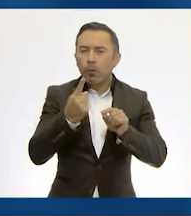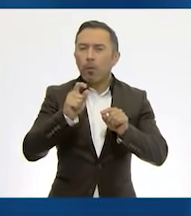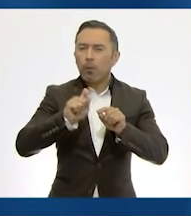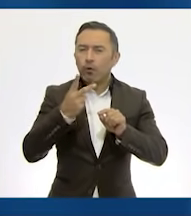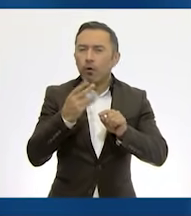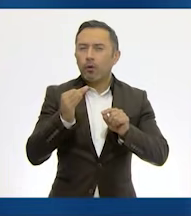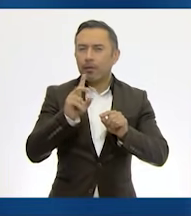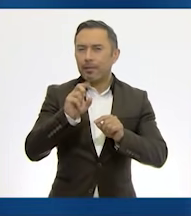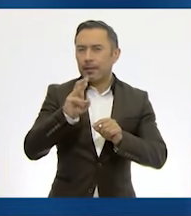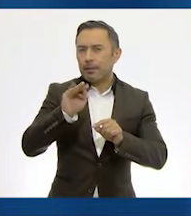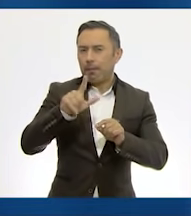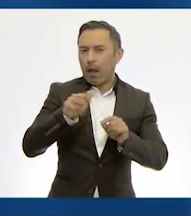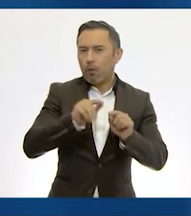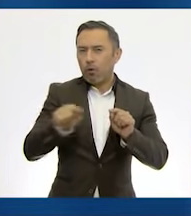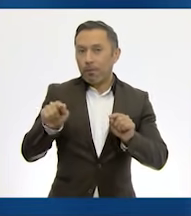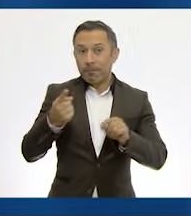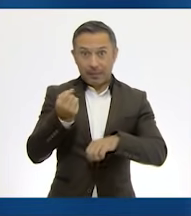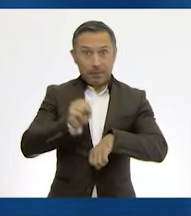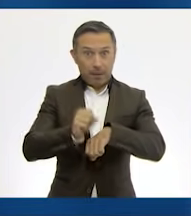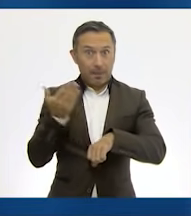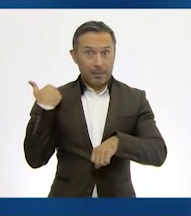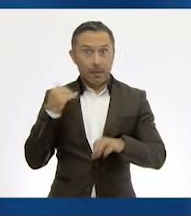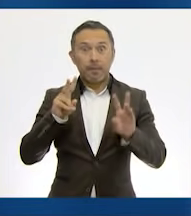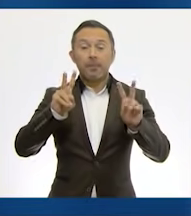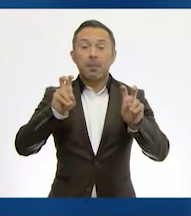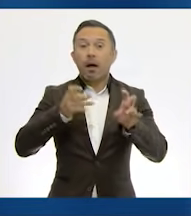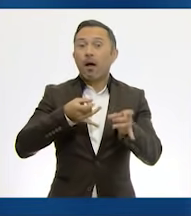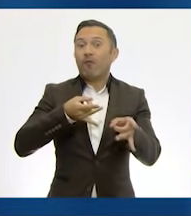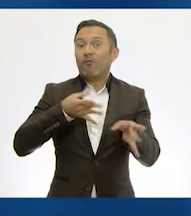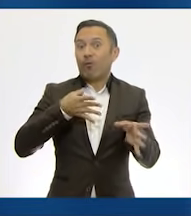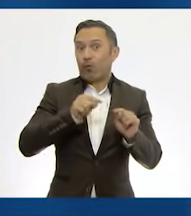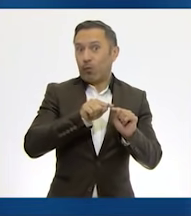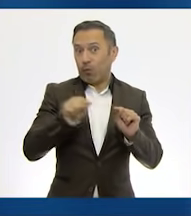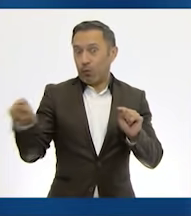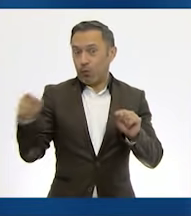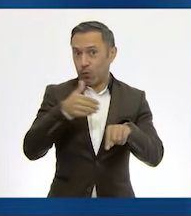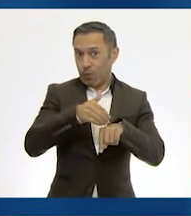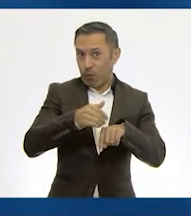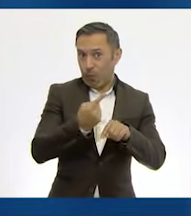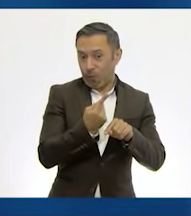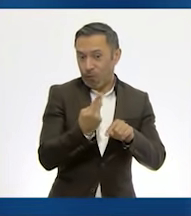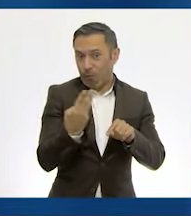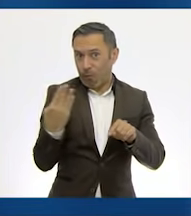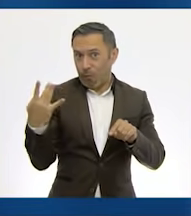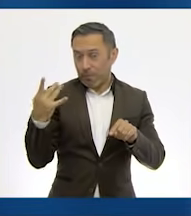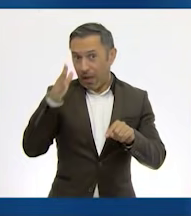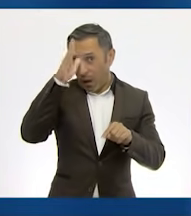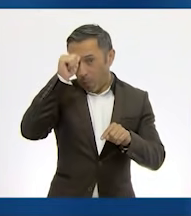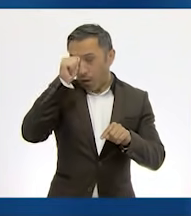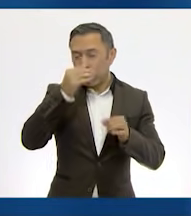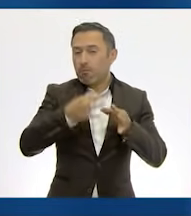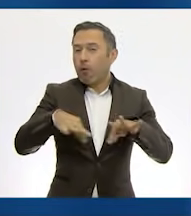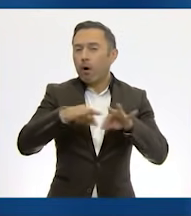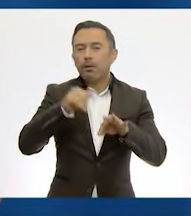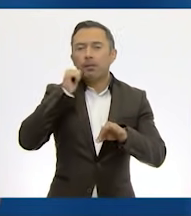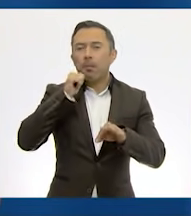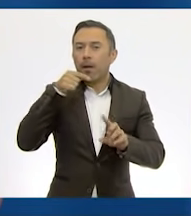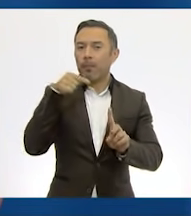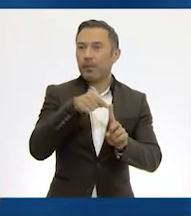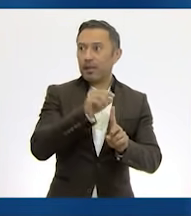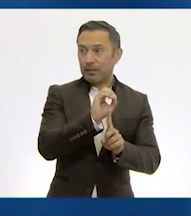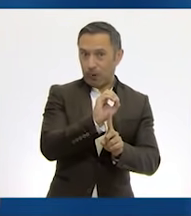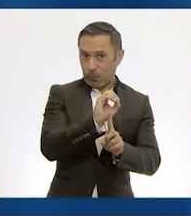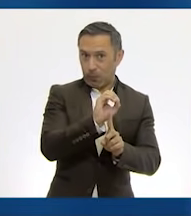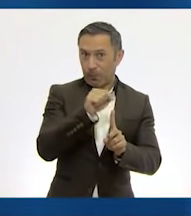que podemos construir una recta numérica como nos convenga siempre y cuando ubiquemos el cero como punto de partida y